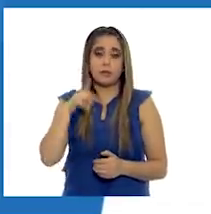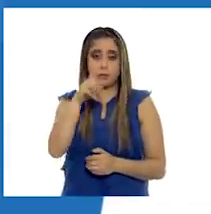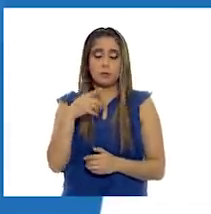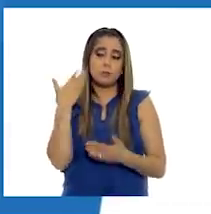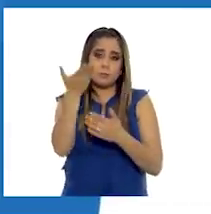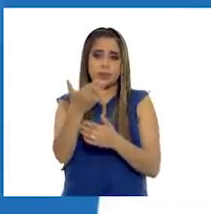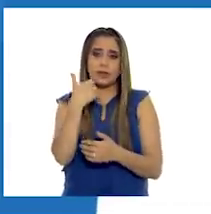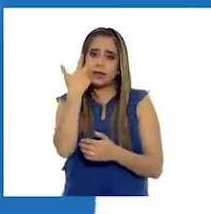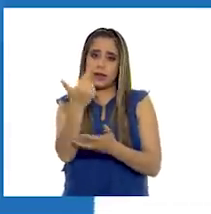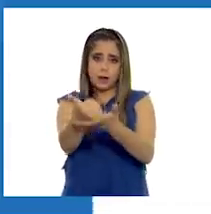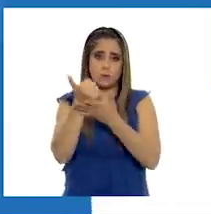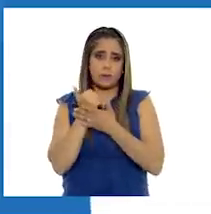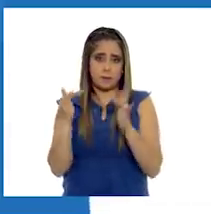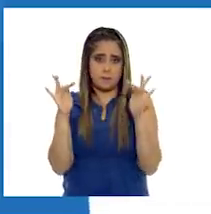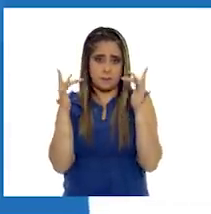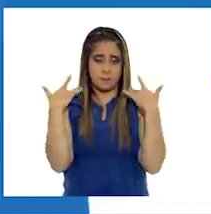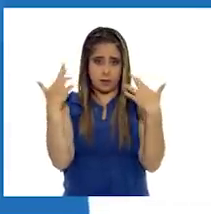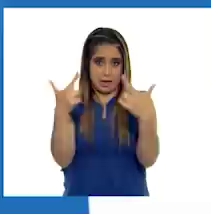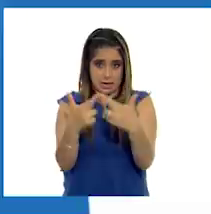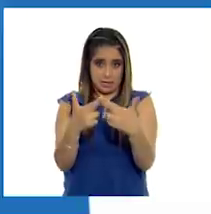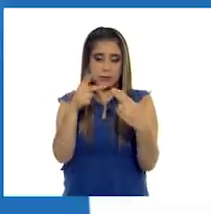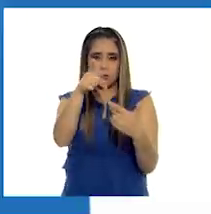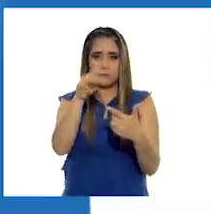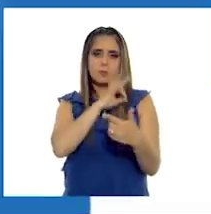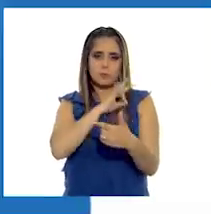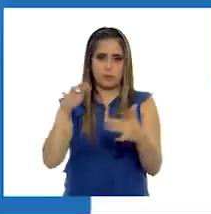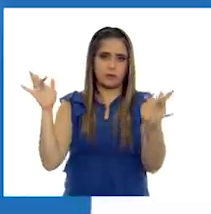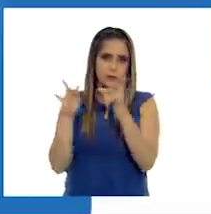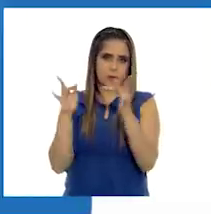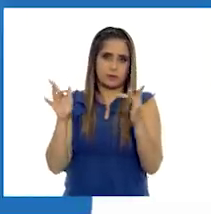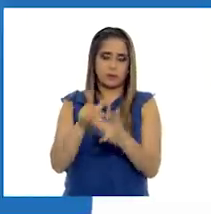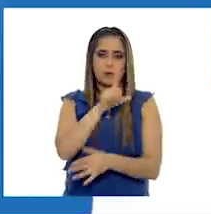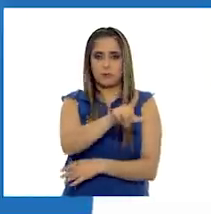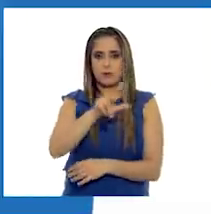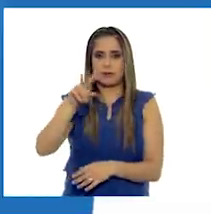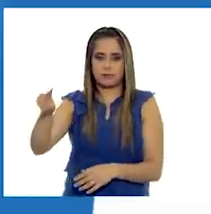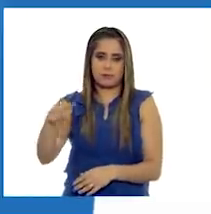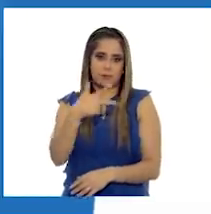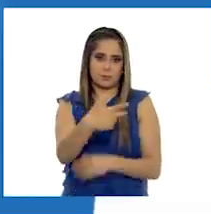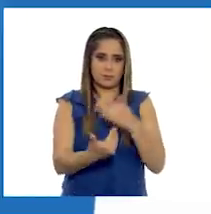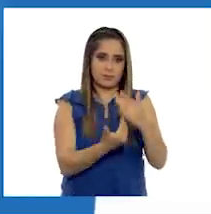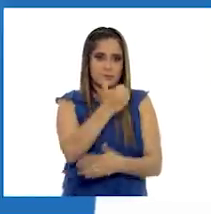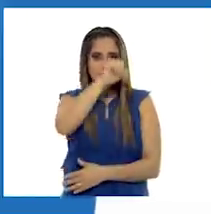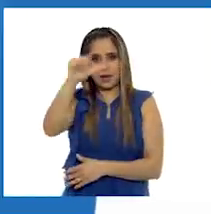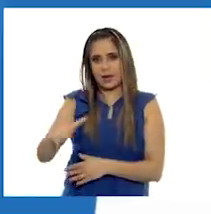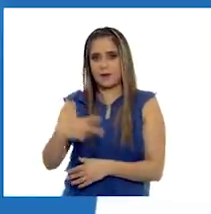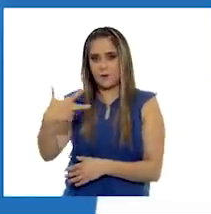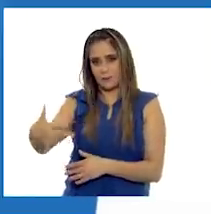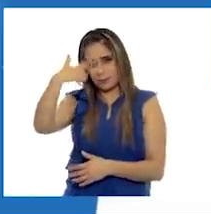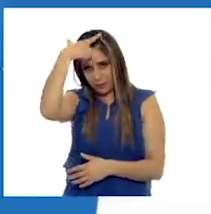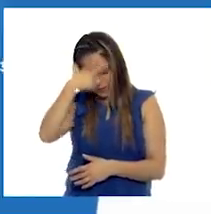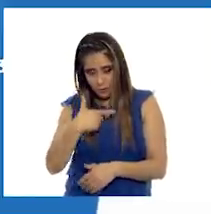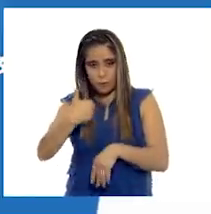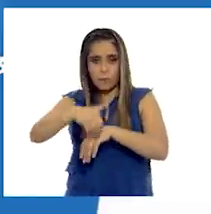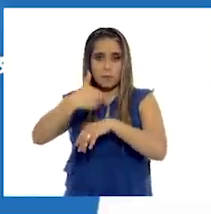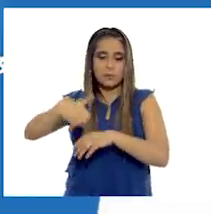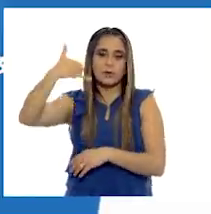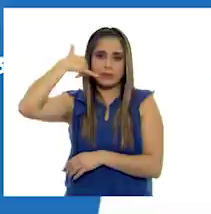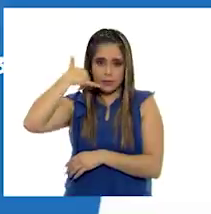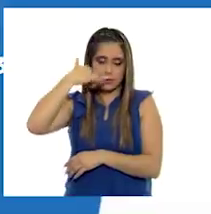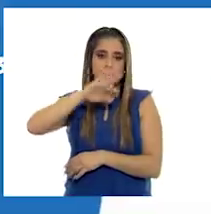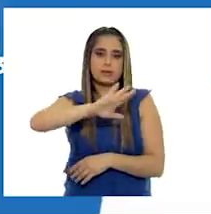apoyo pedagógico, comunícate con maestras y maestros de lunes a viernes de 8 a 20 horas al